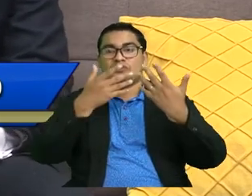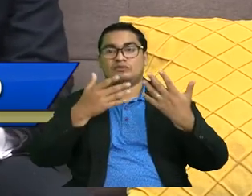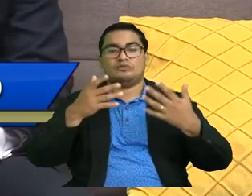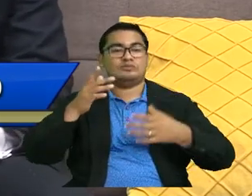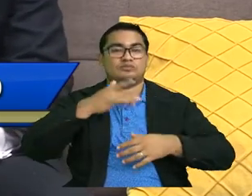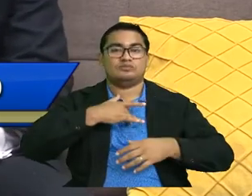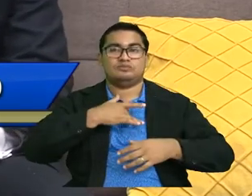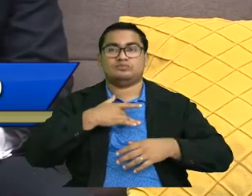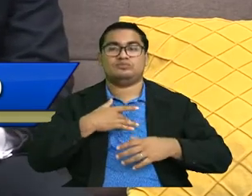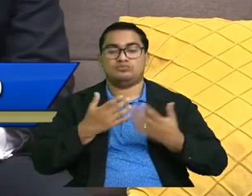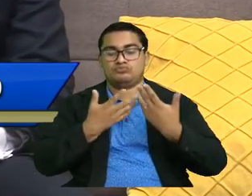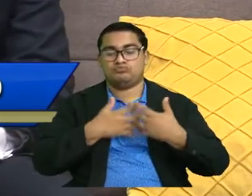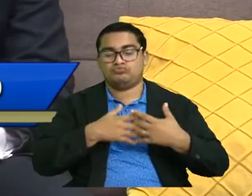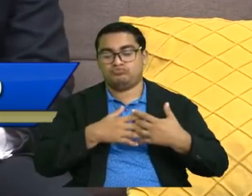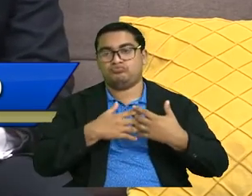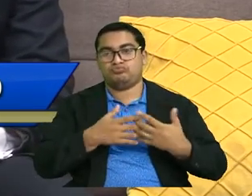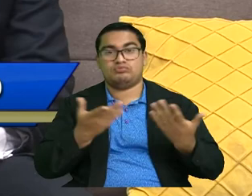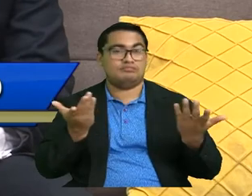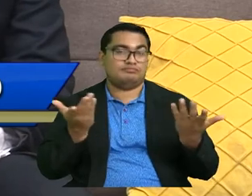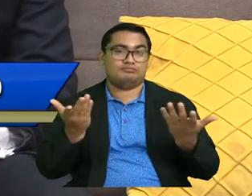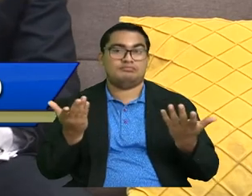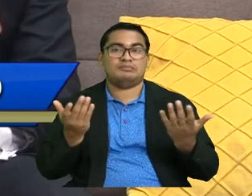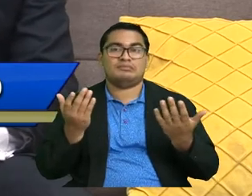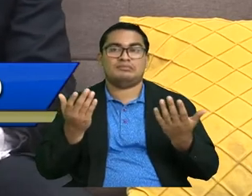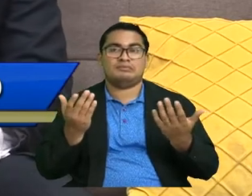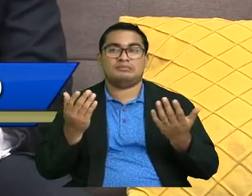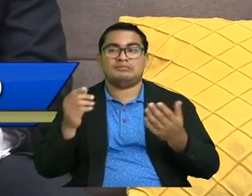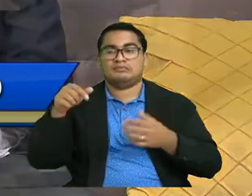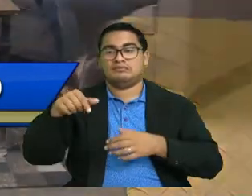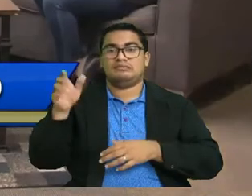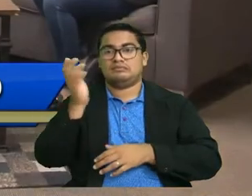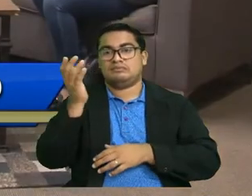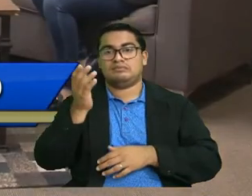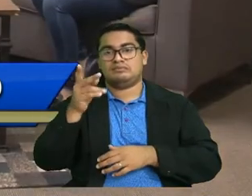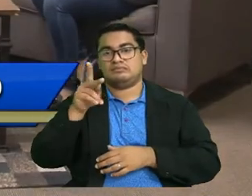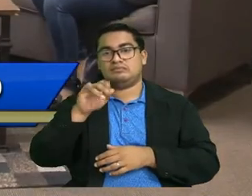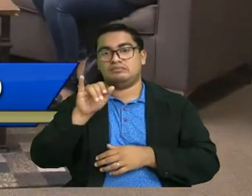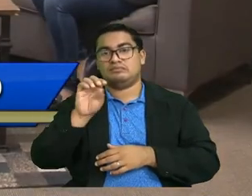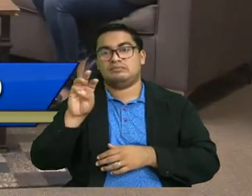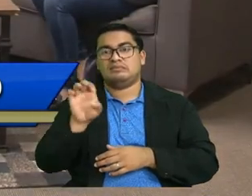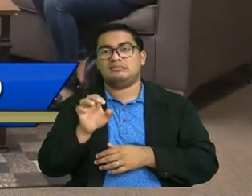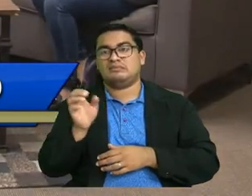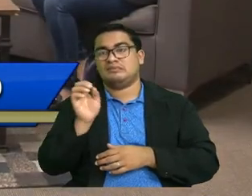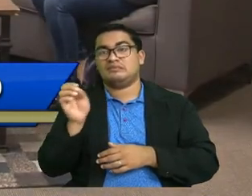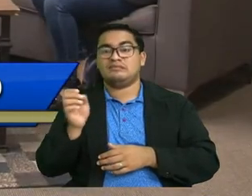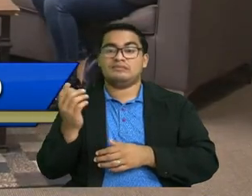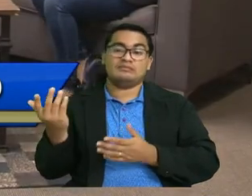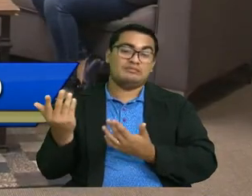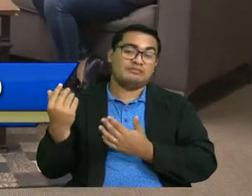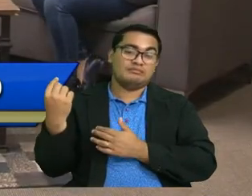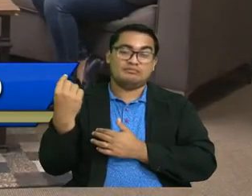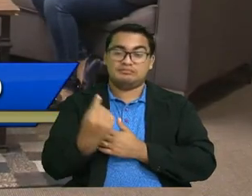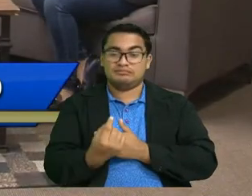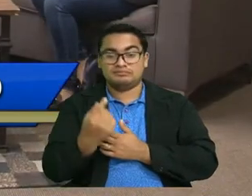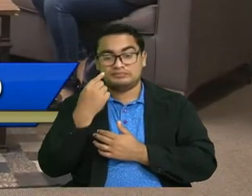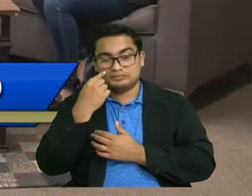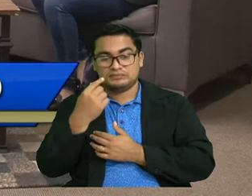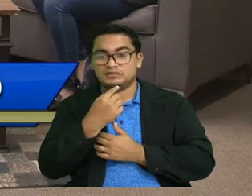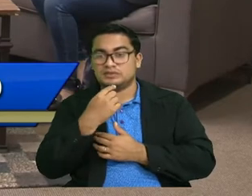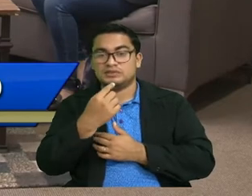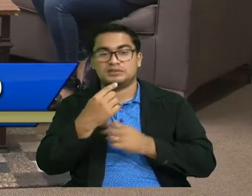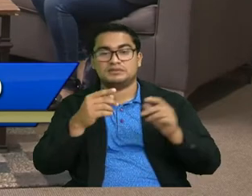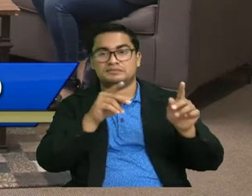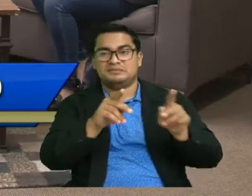haya el proveedor de esa maquinaria en la ExpoPYME. Y si no, va a llegar el proveedor para ver quiénes están